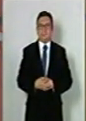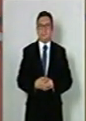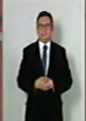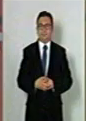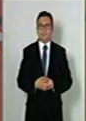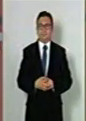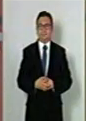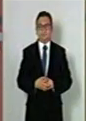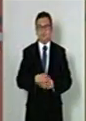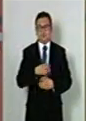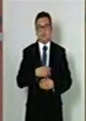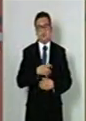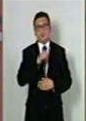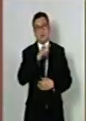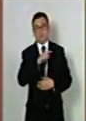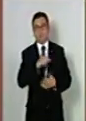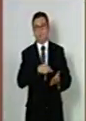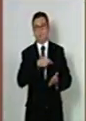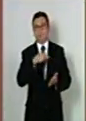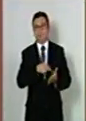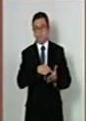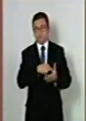en las cantinas